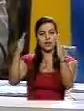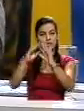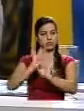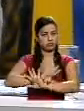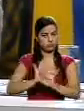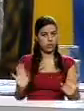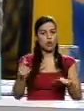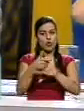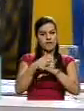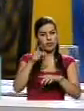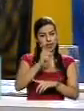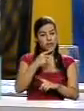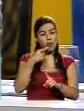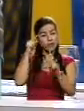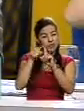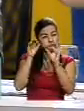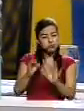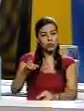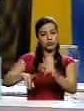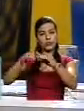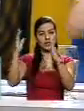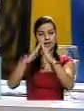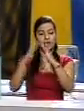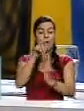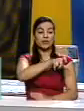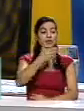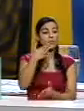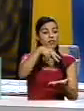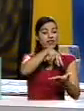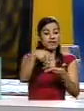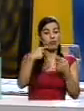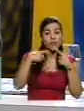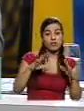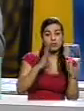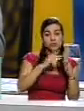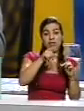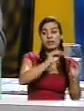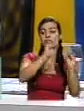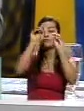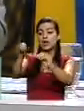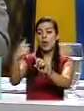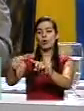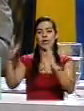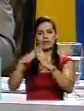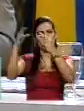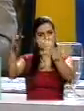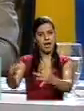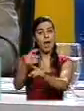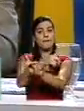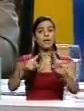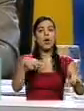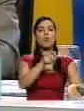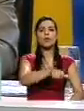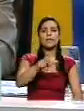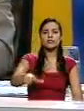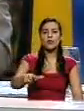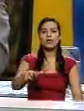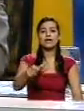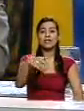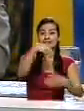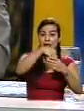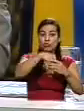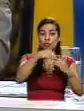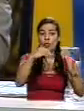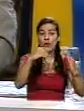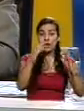cumplir de que todo compatriota que esté en un albergue salga del albergue para su casa. Pero hay compatriotas que tienen condiciones